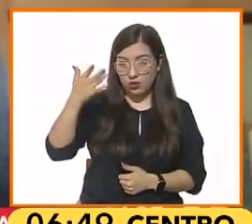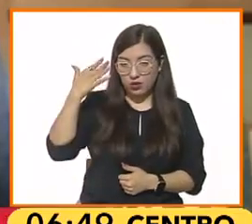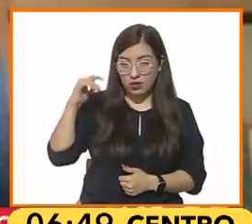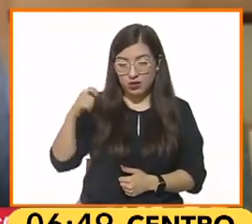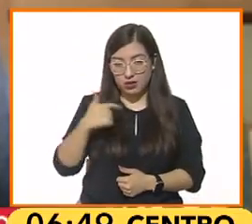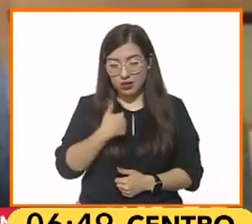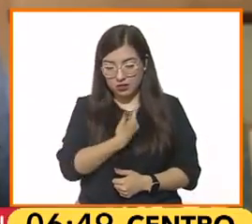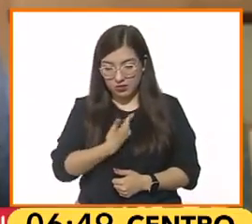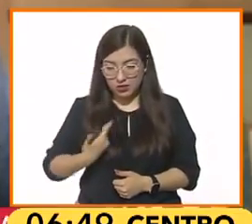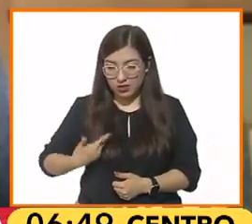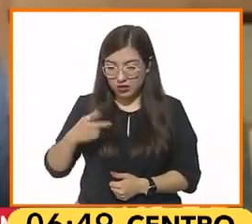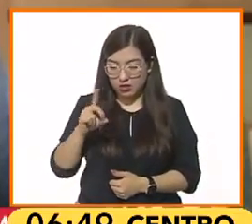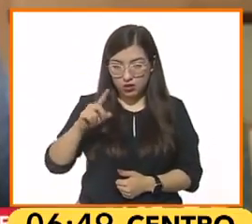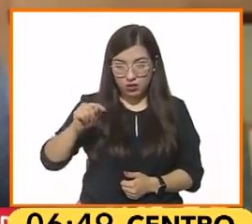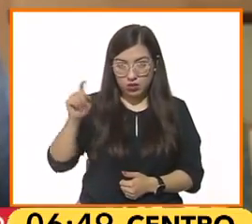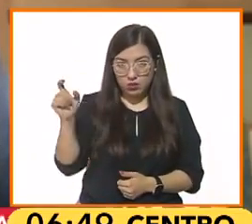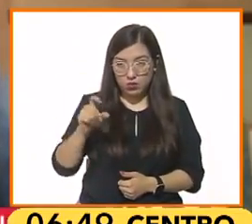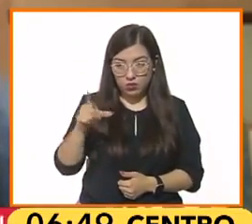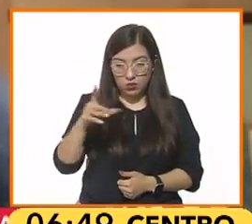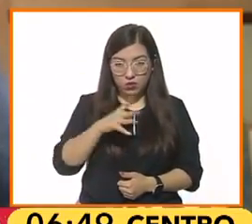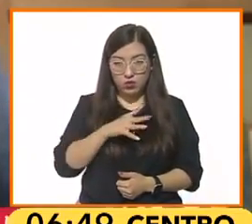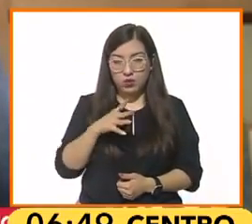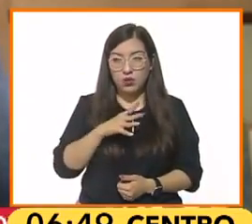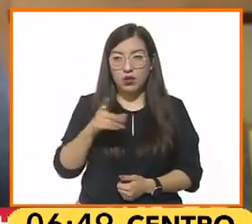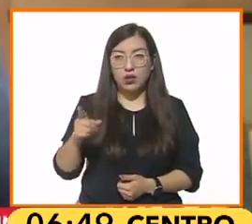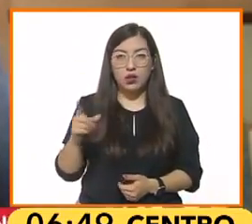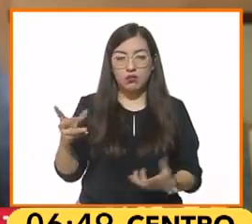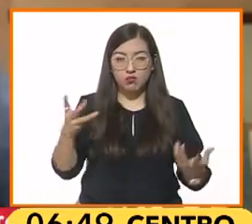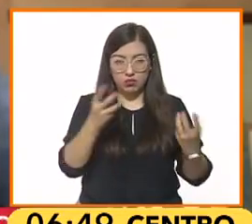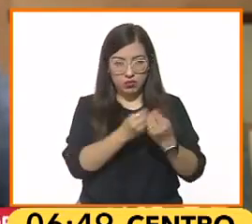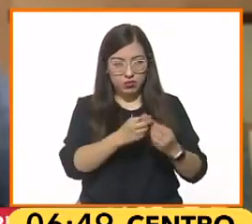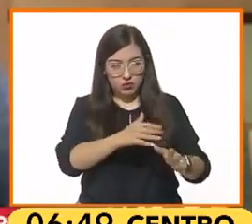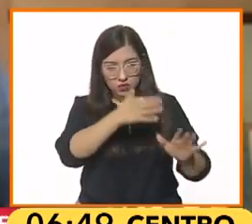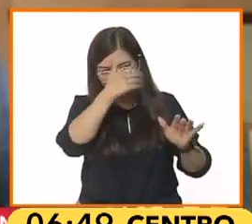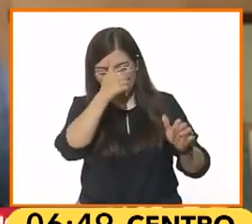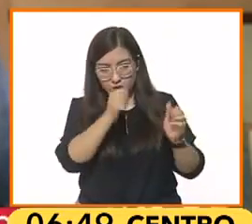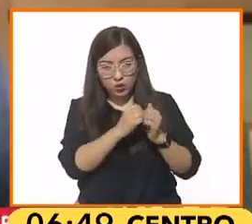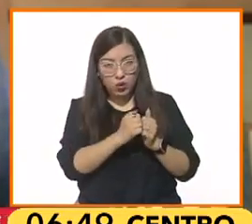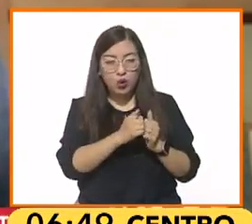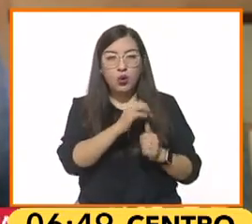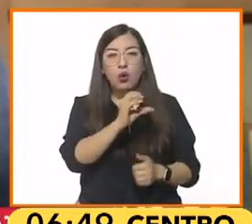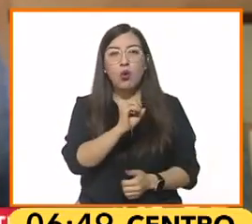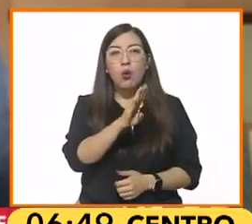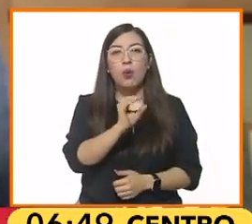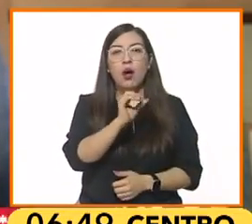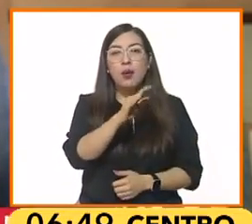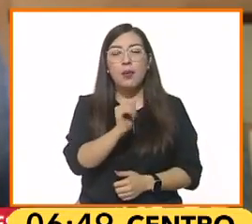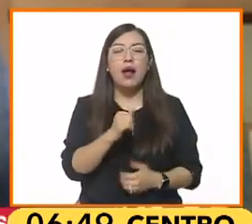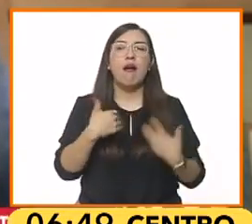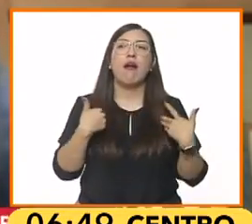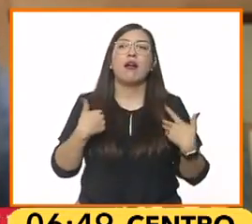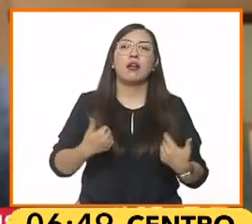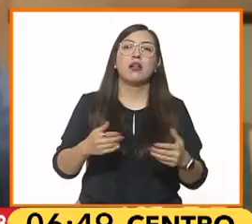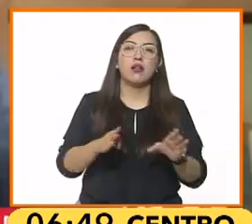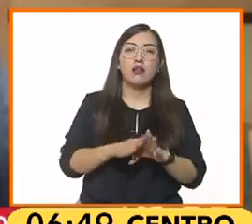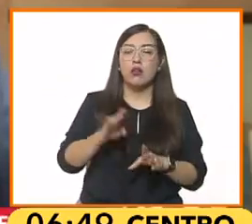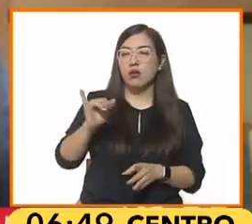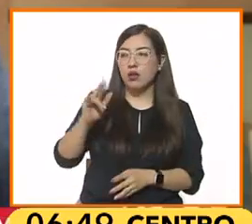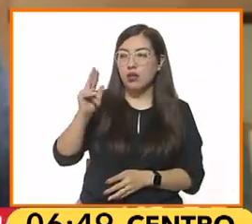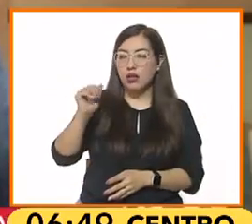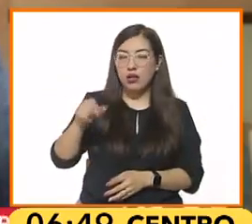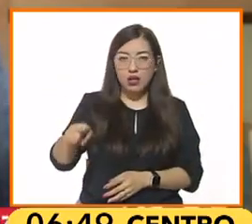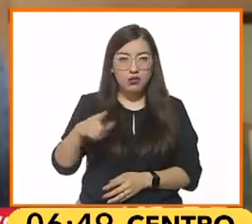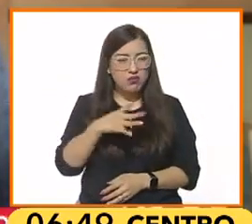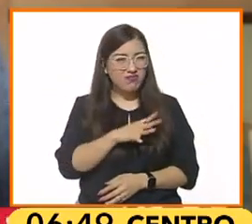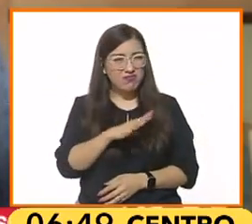mandatario que sacó a los Estados Unidos del acuerdo nuclear que se firmó con Obama, pues ahí podremos también entender cómo los iraníes son reacios a